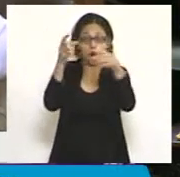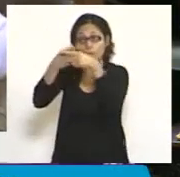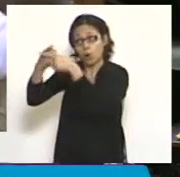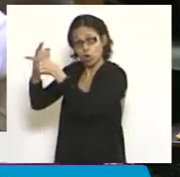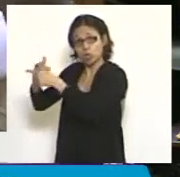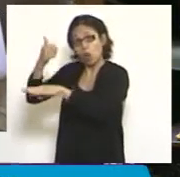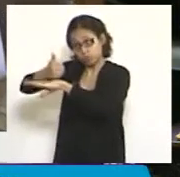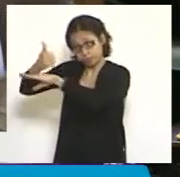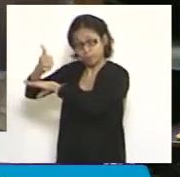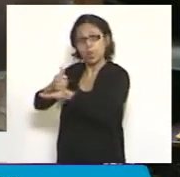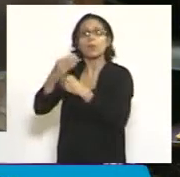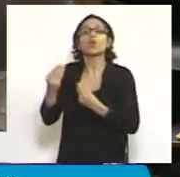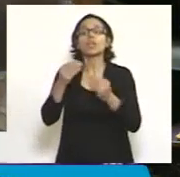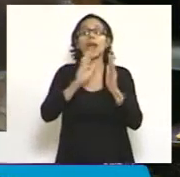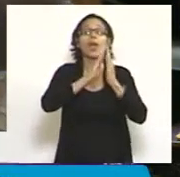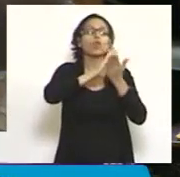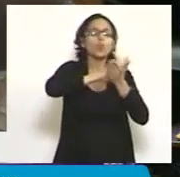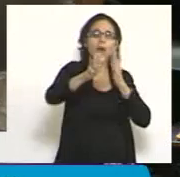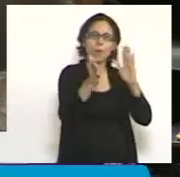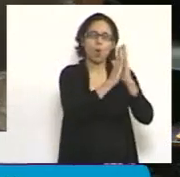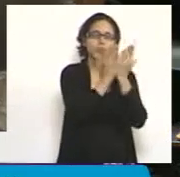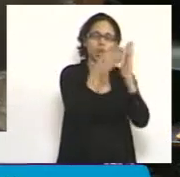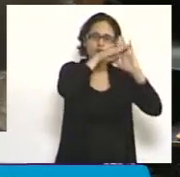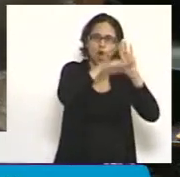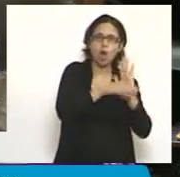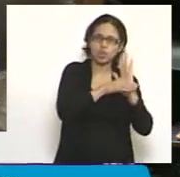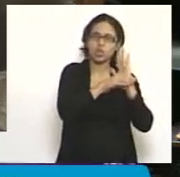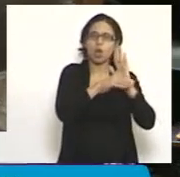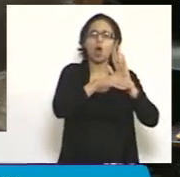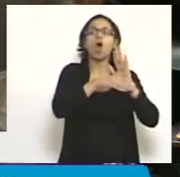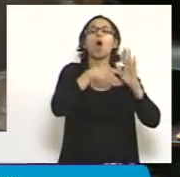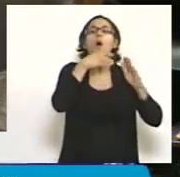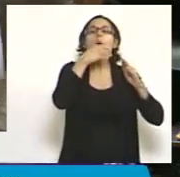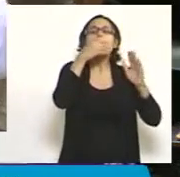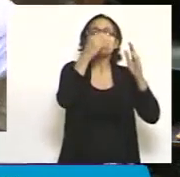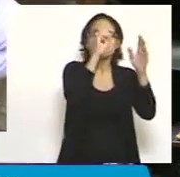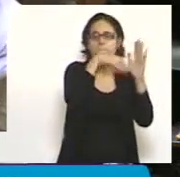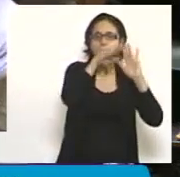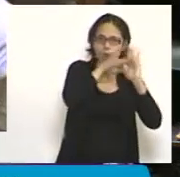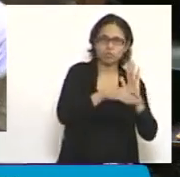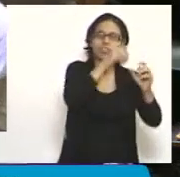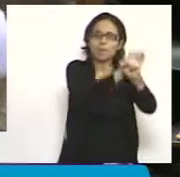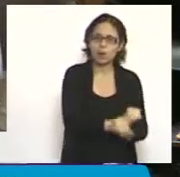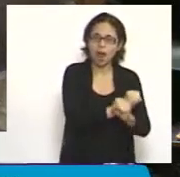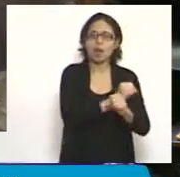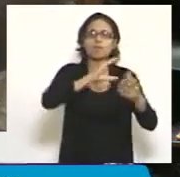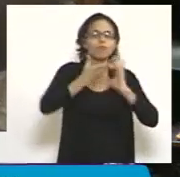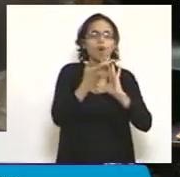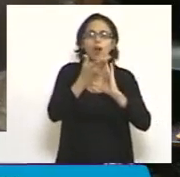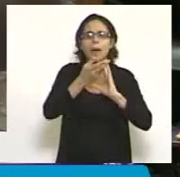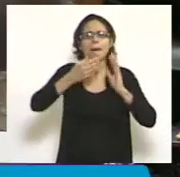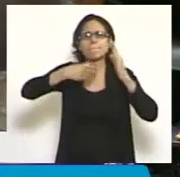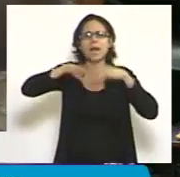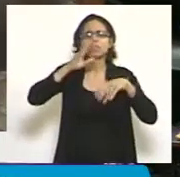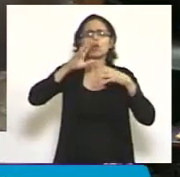nuevo Código Procesal Penal es una bandera que transversa a la comunidad jurídica